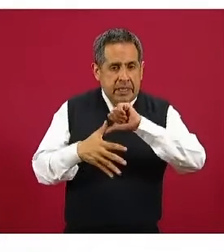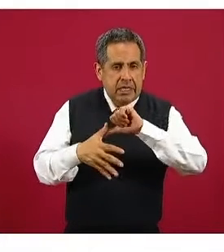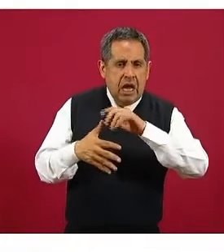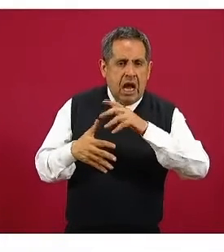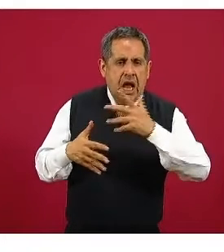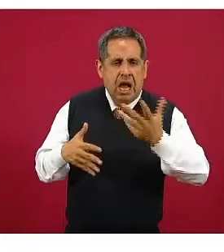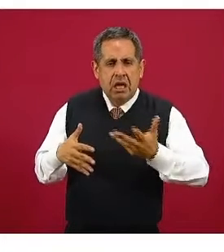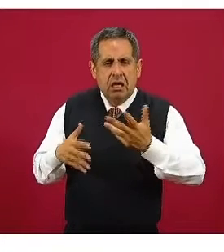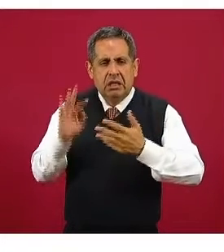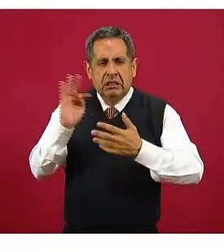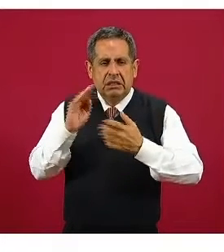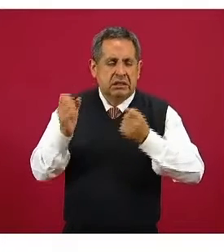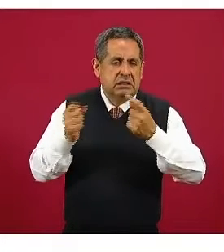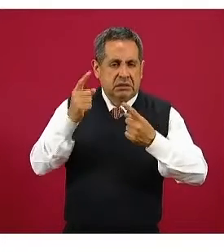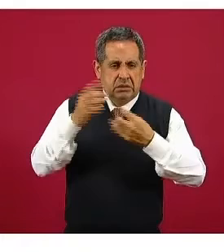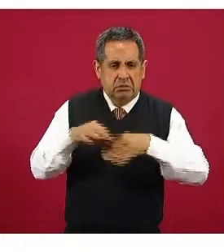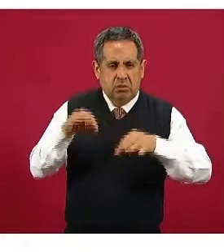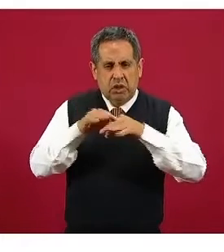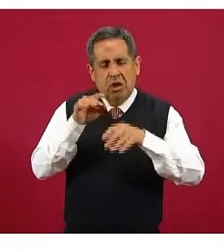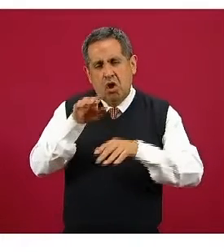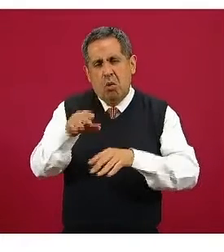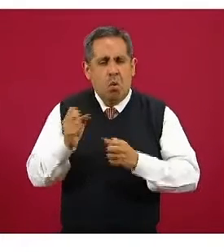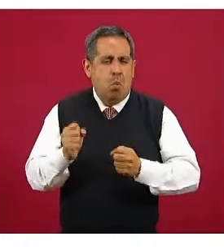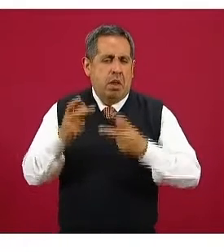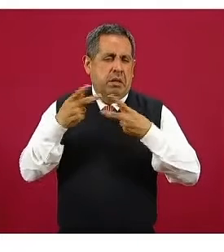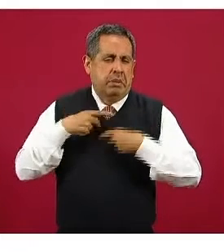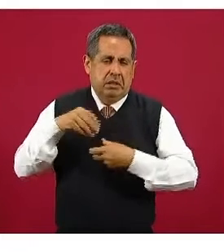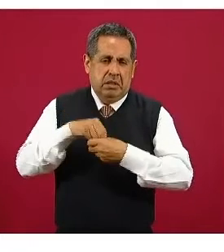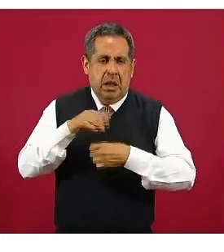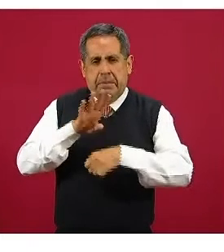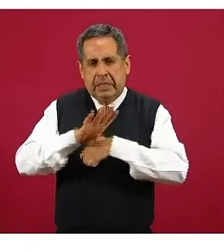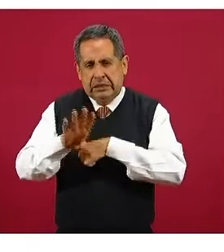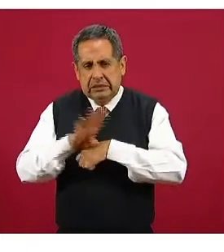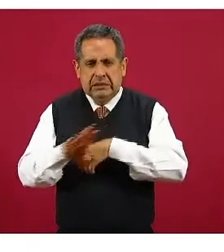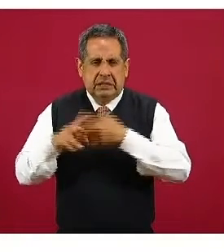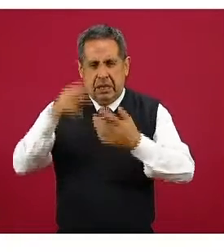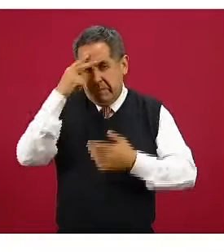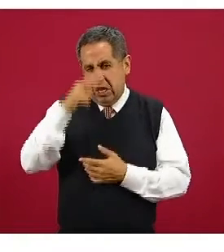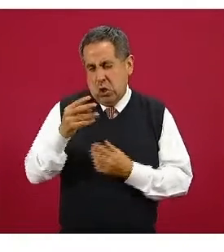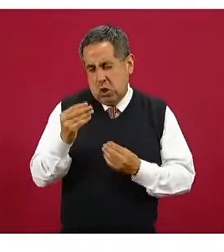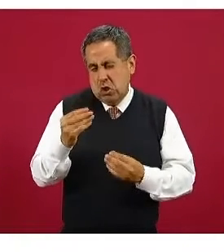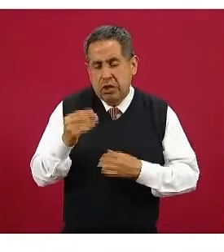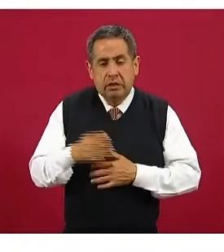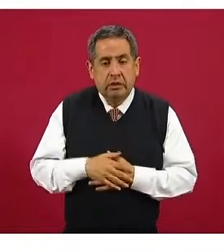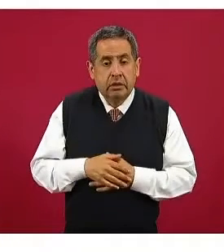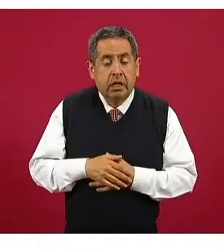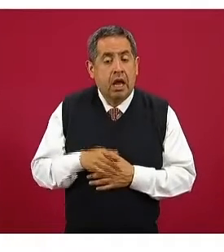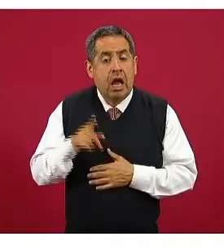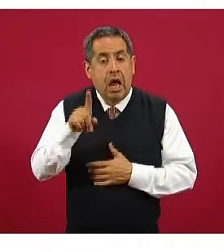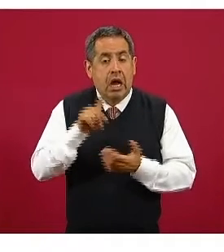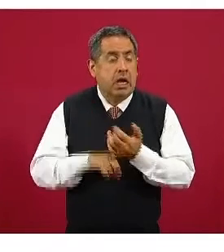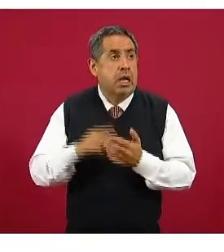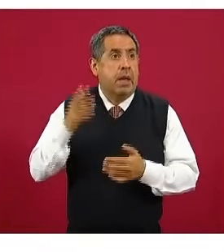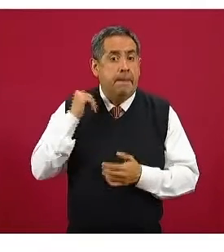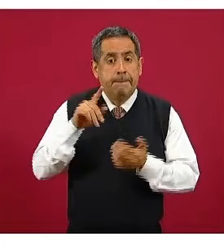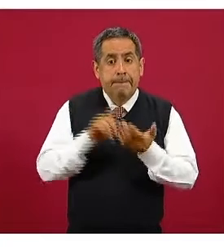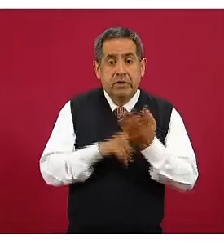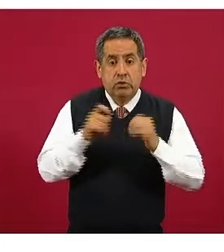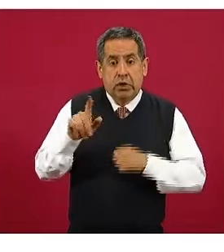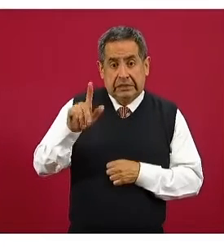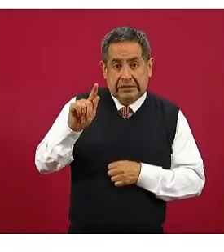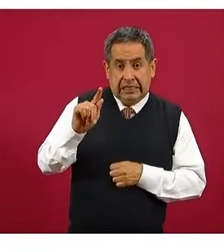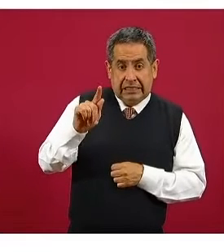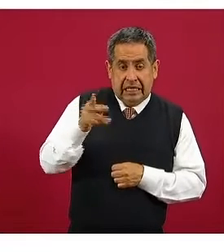Latina, tal vez los importantes en cuanto a cantidad, Brasil y México, donde se tenían en la década de los 70